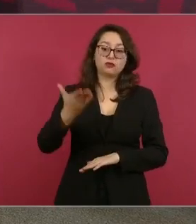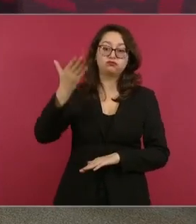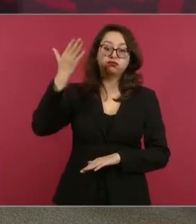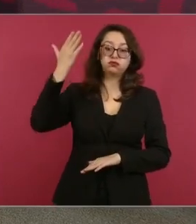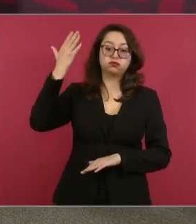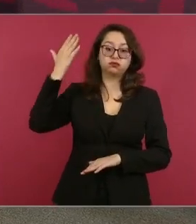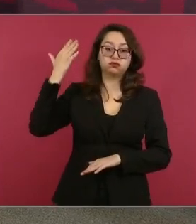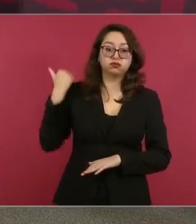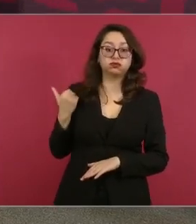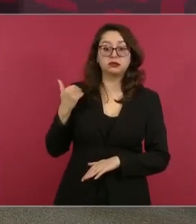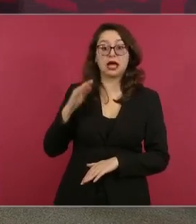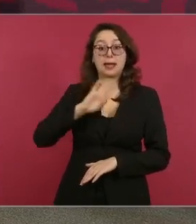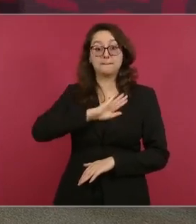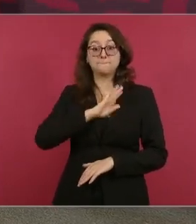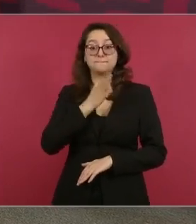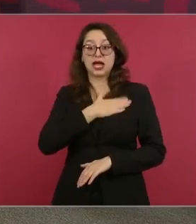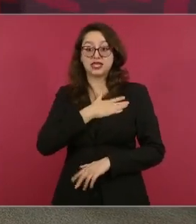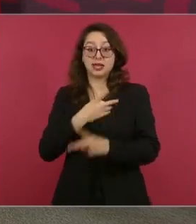3 siglos